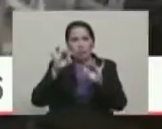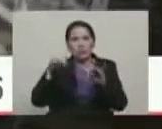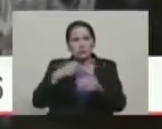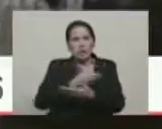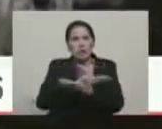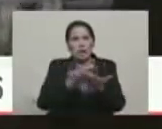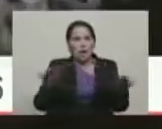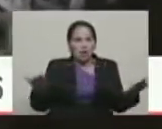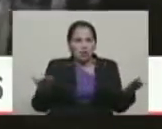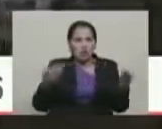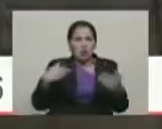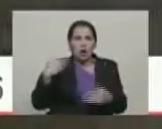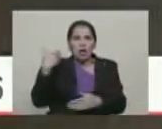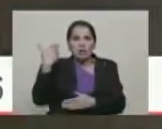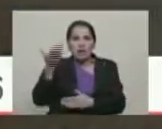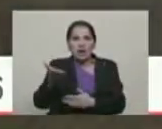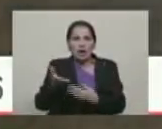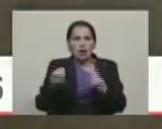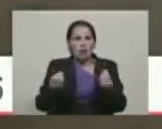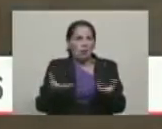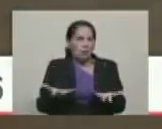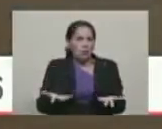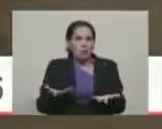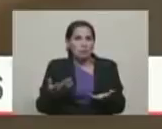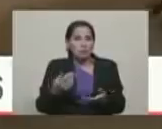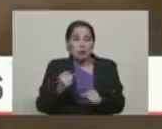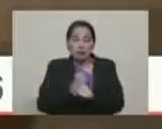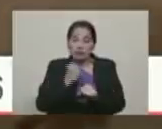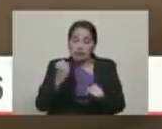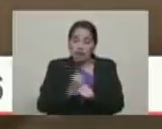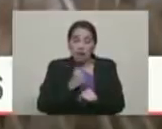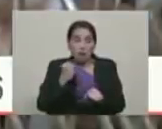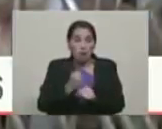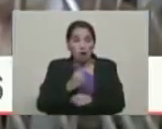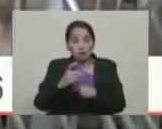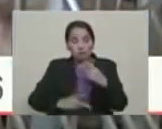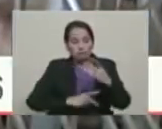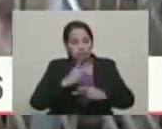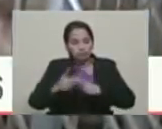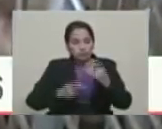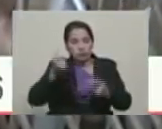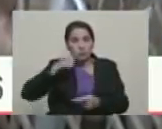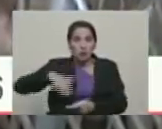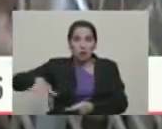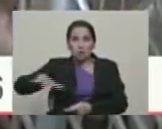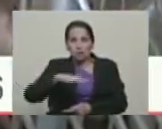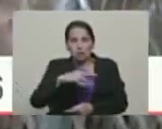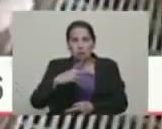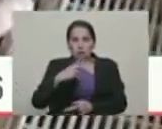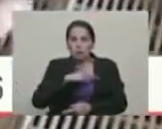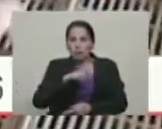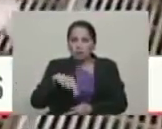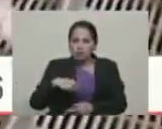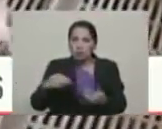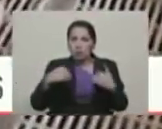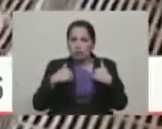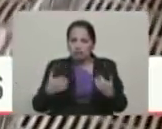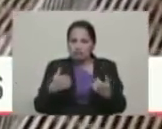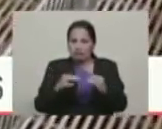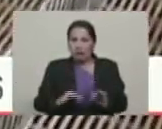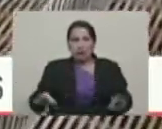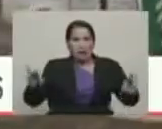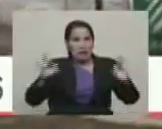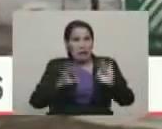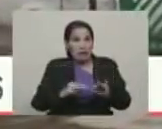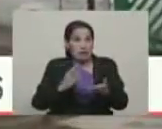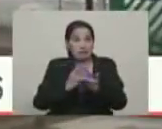todos allá, porque estamos trabajando para el pueblo, no descansamos, todos los días estamos